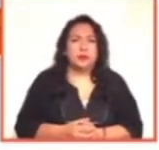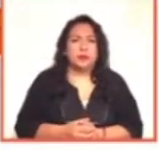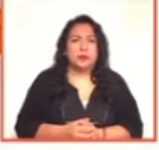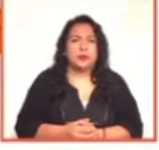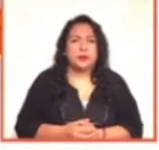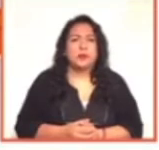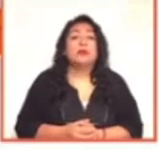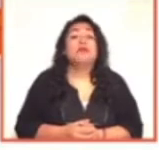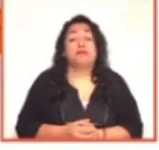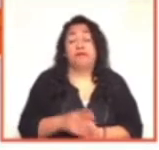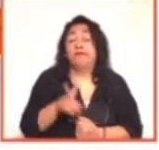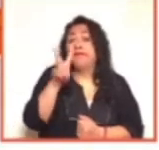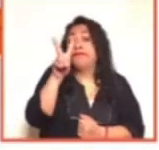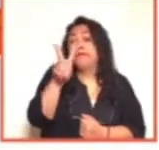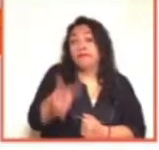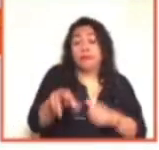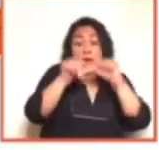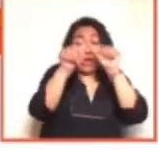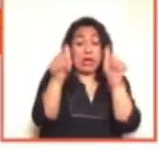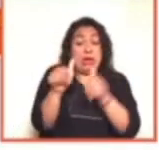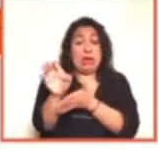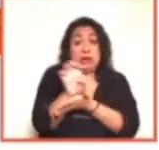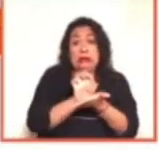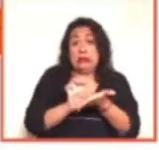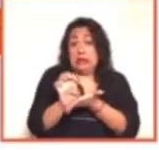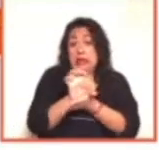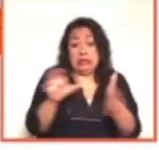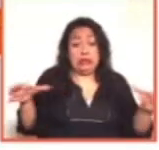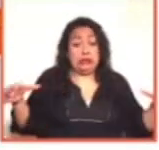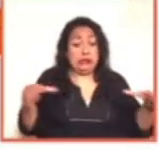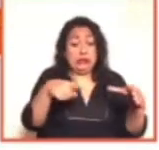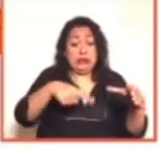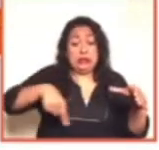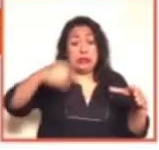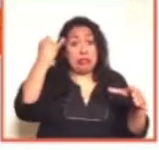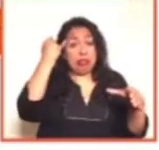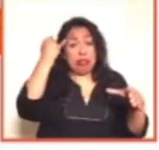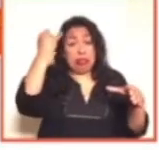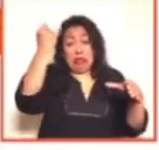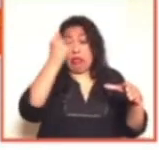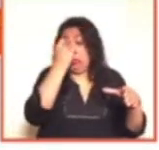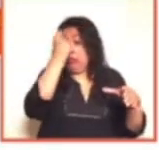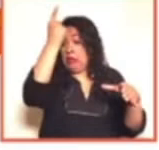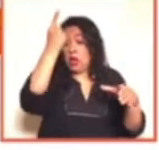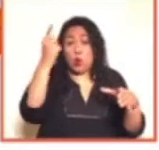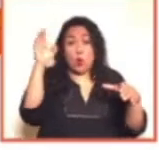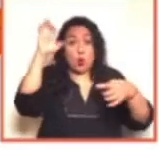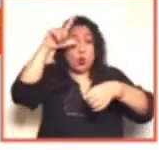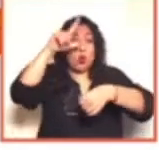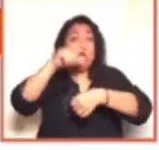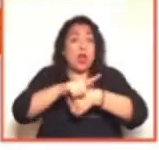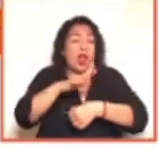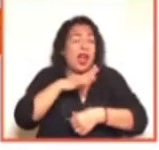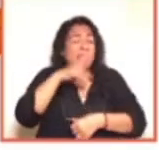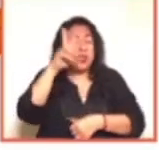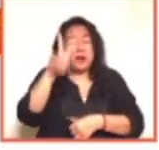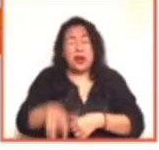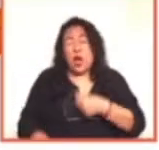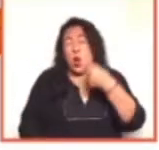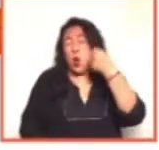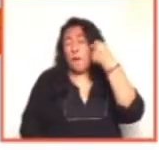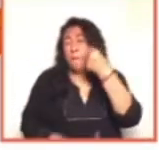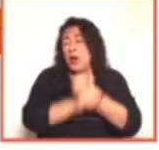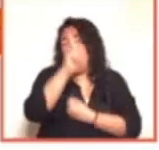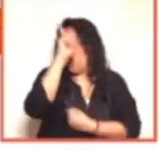Bueno, realmente las artes escénicas es un sector de la creación cultural que enfrenta enormes desafíos, quizá el que